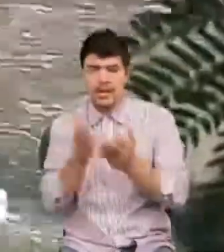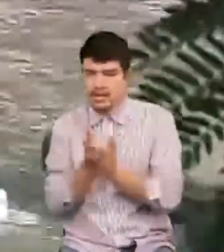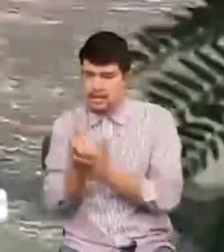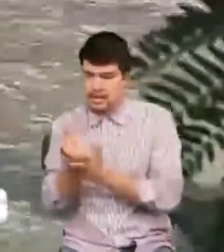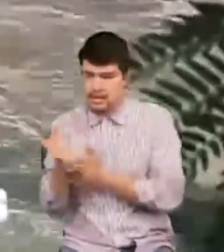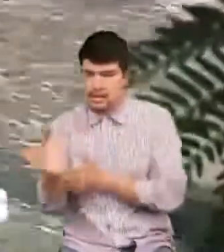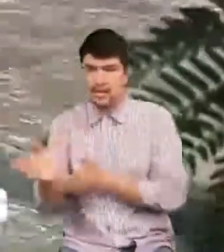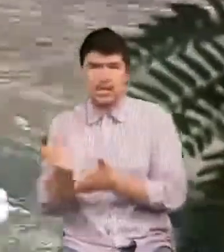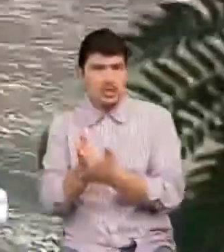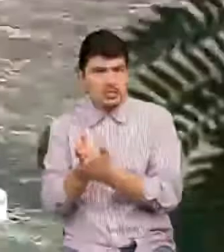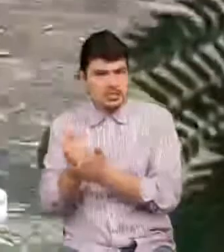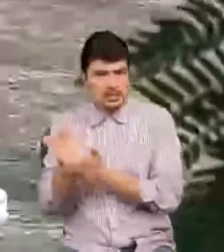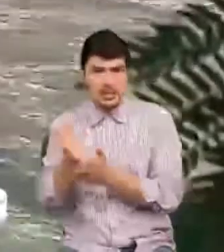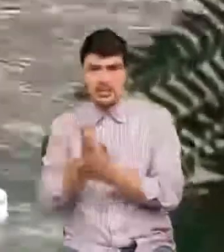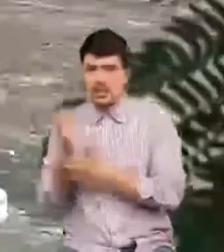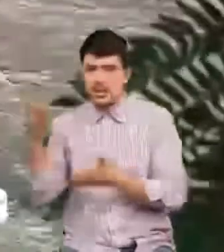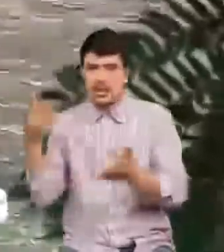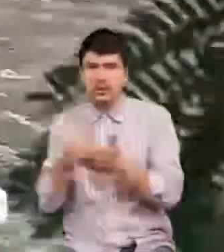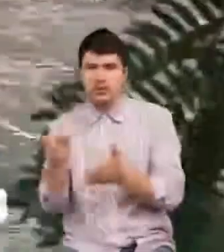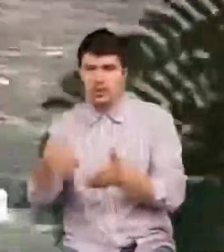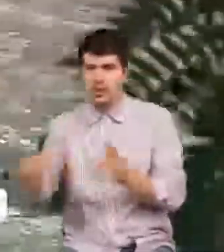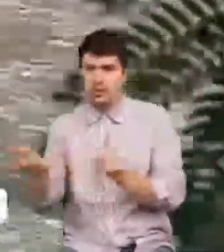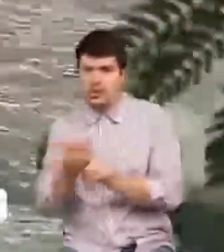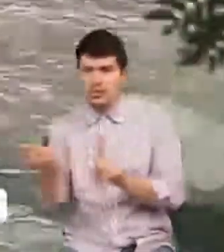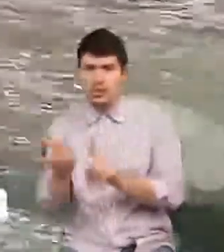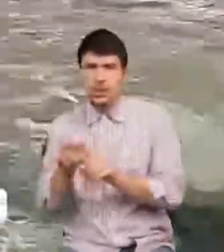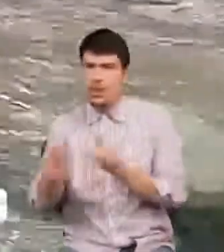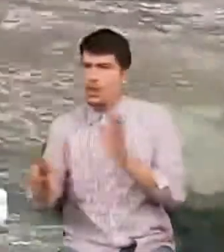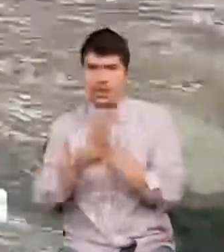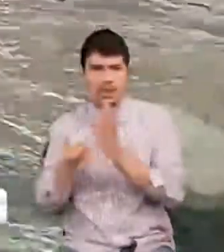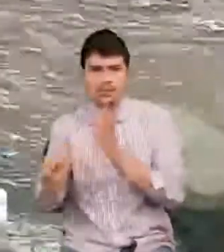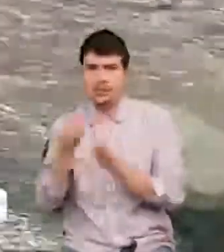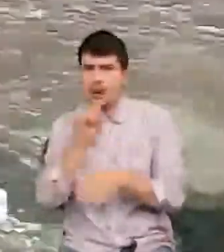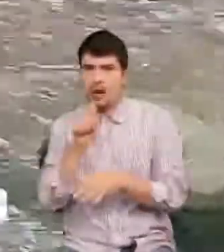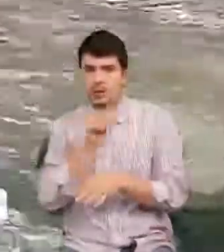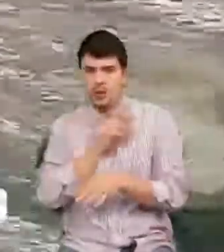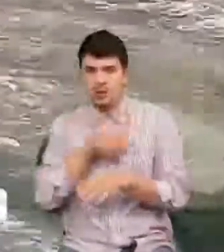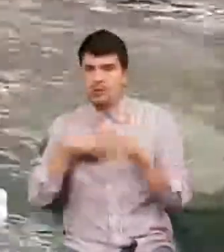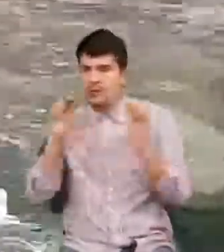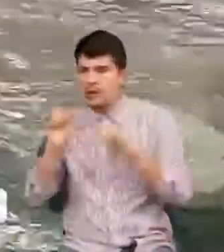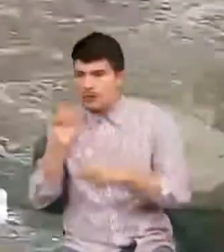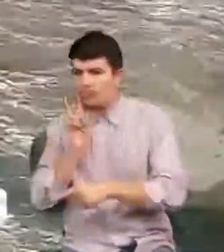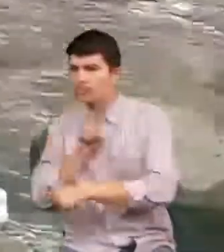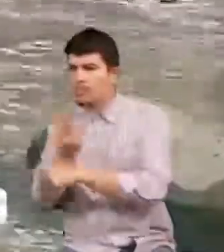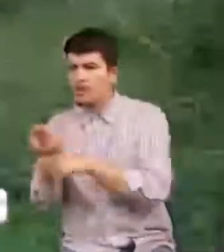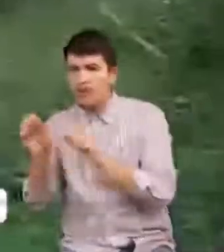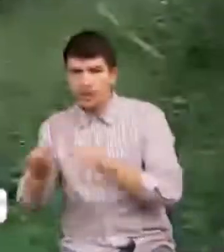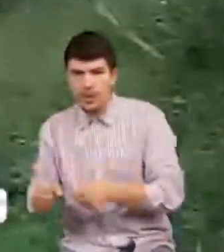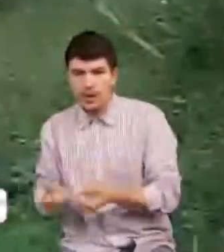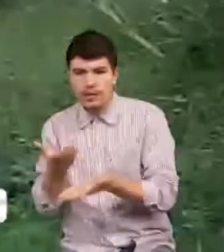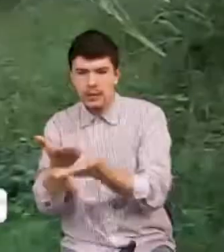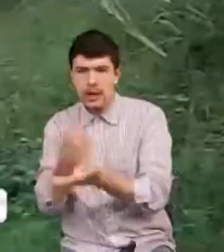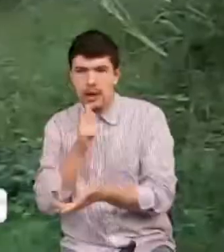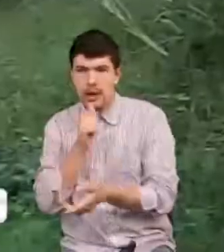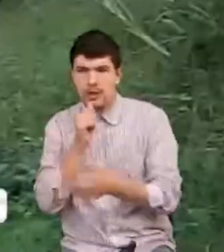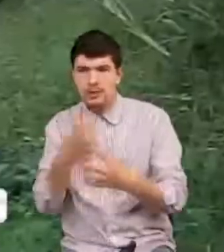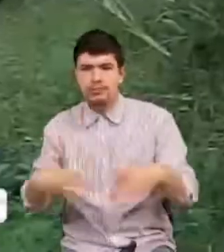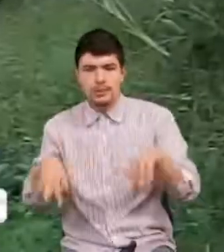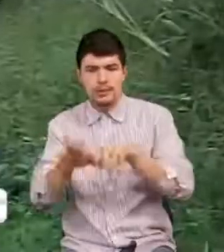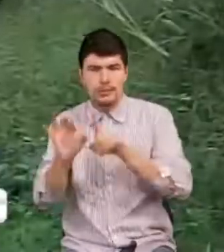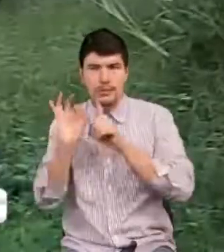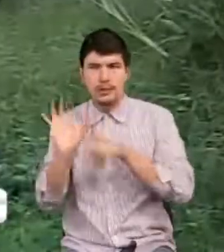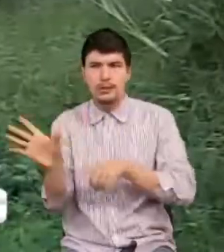denunciando la captación ilegal, para que podamos nosotros entrar en esa reglamentación individual que se está haciendo para efectos de conceder el agua que verdaderamente se puede